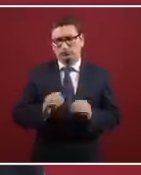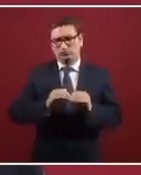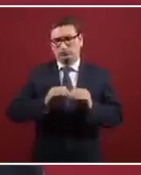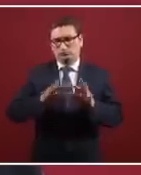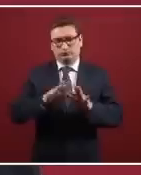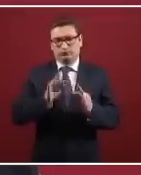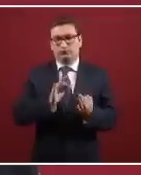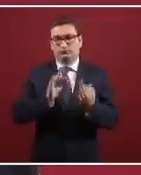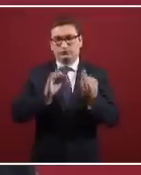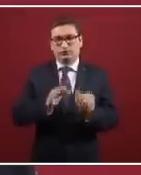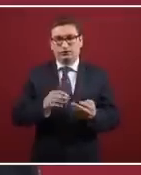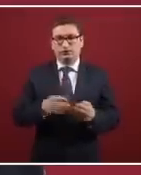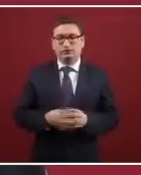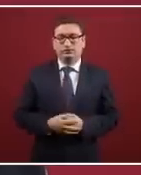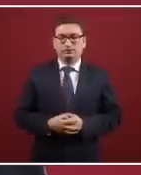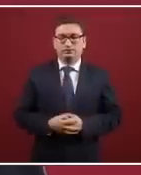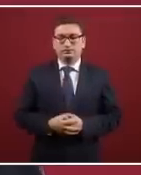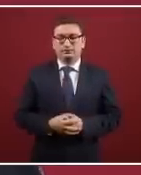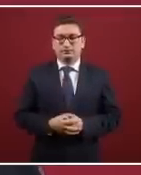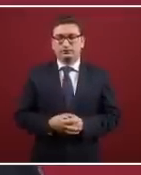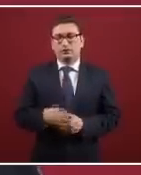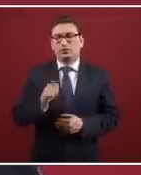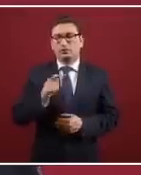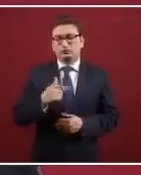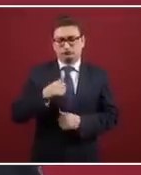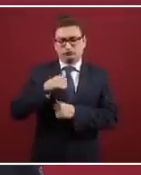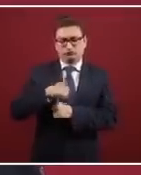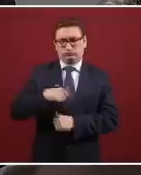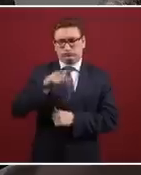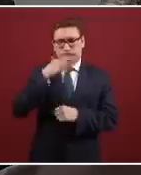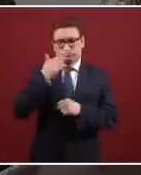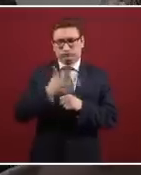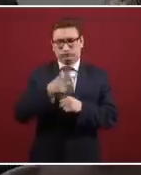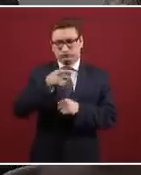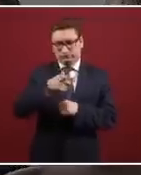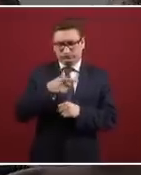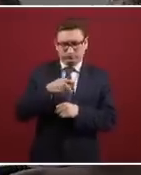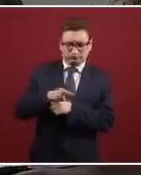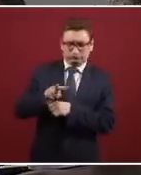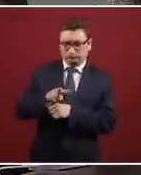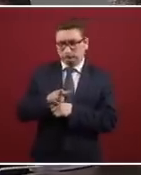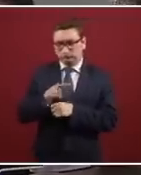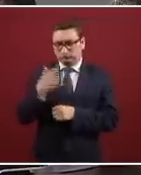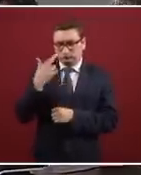autoridad competente, o que una autoridad competente sea la que